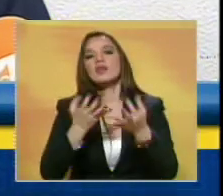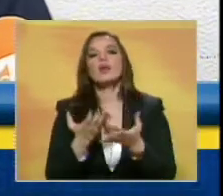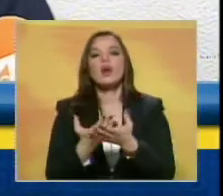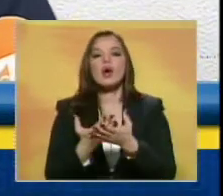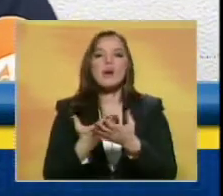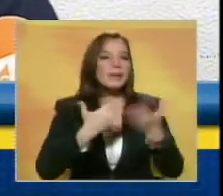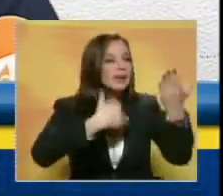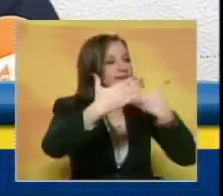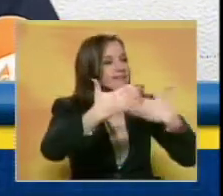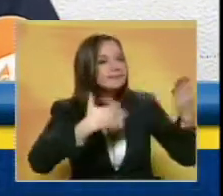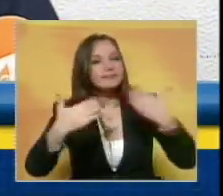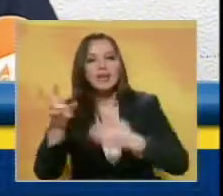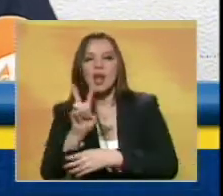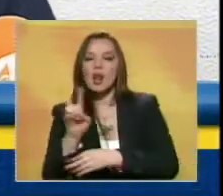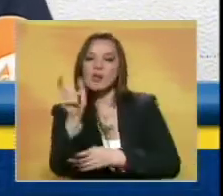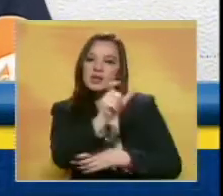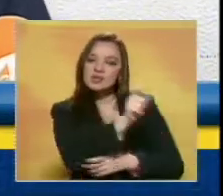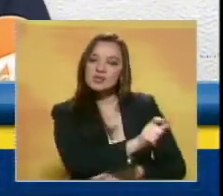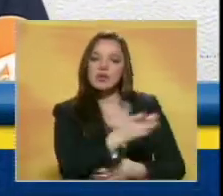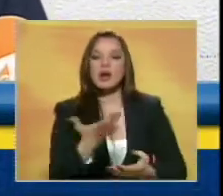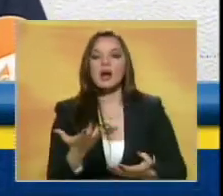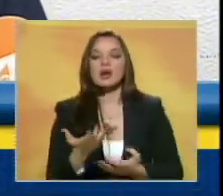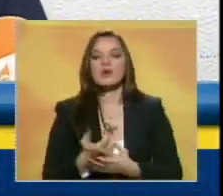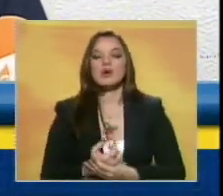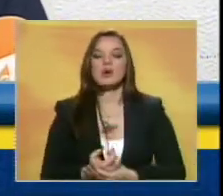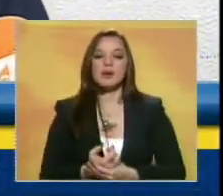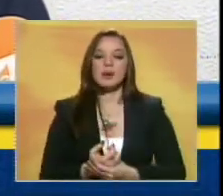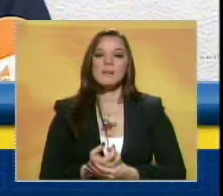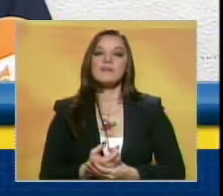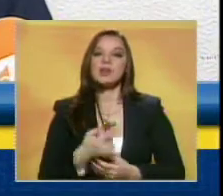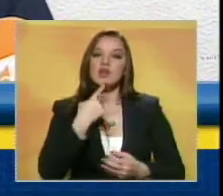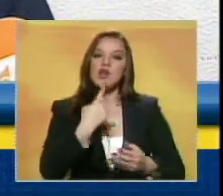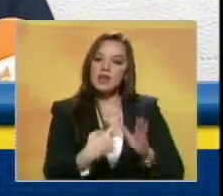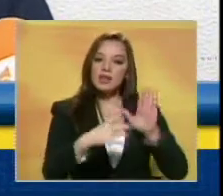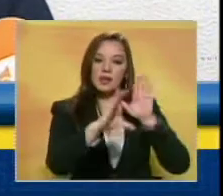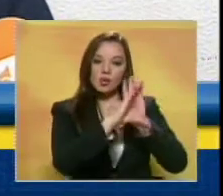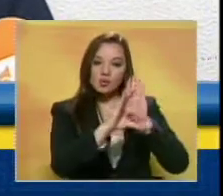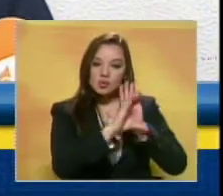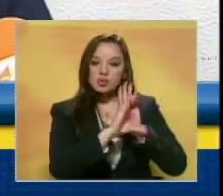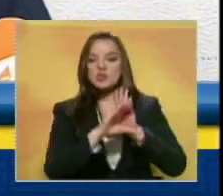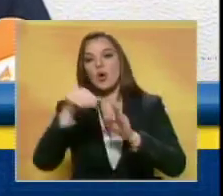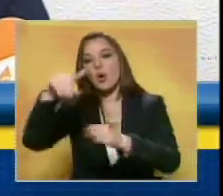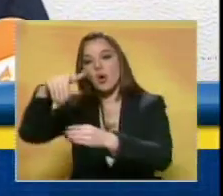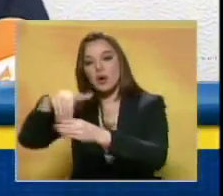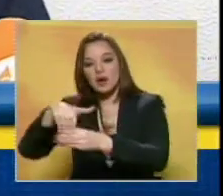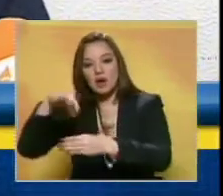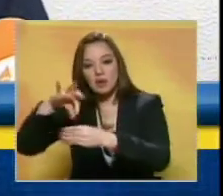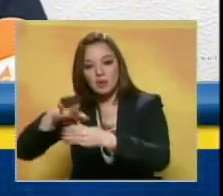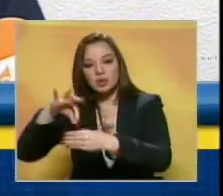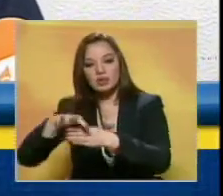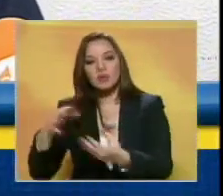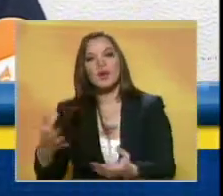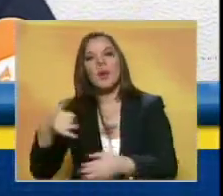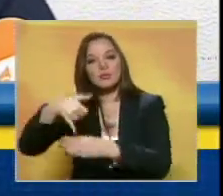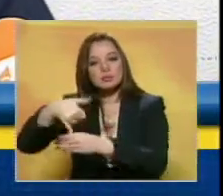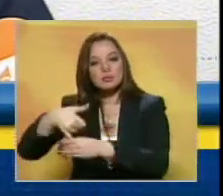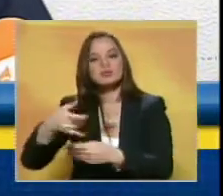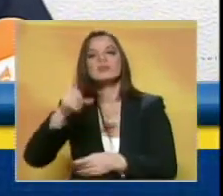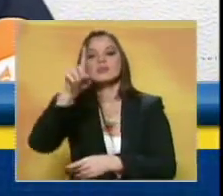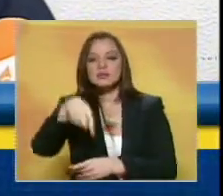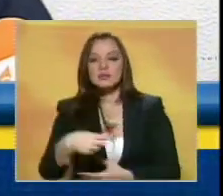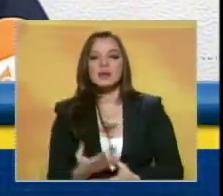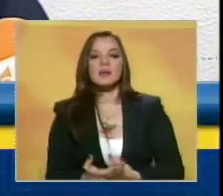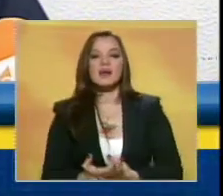entre los venezolanos, a través de mecanismos constitucionales, electorales y pacíficos, ha sido